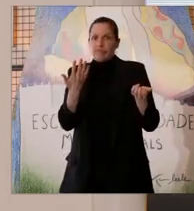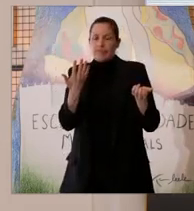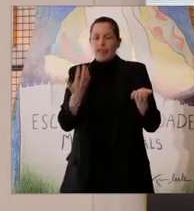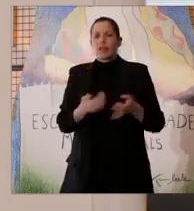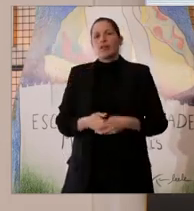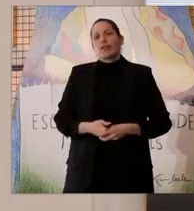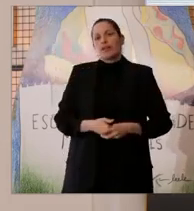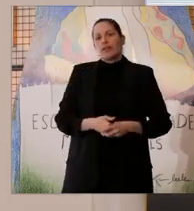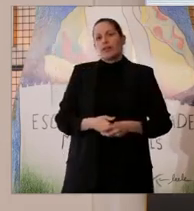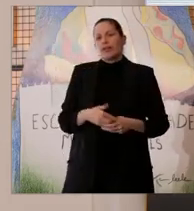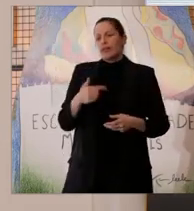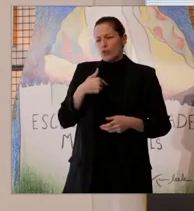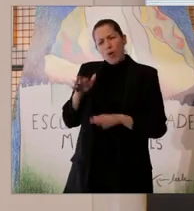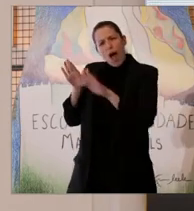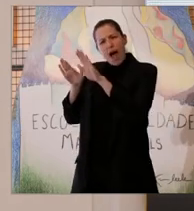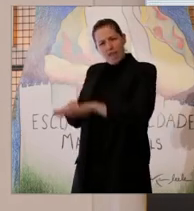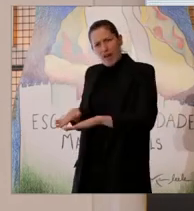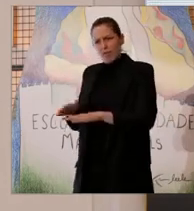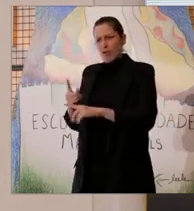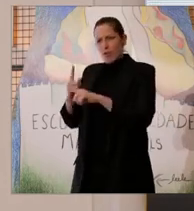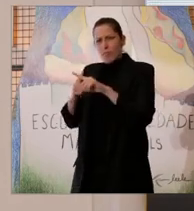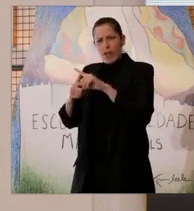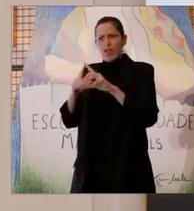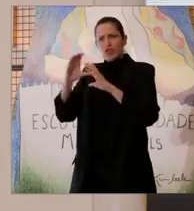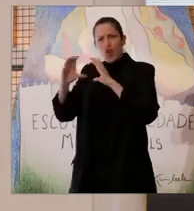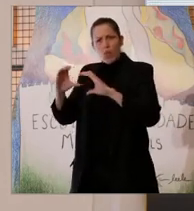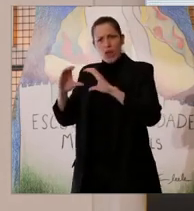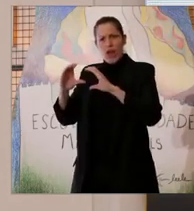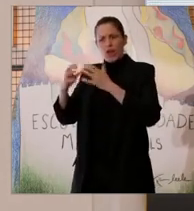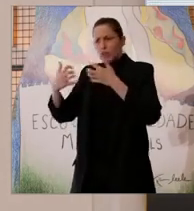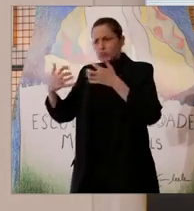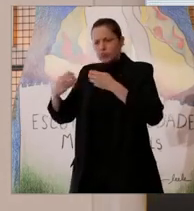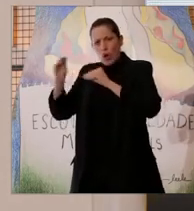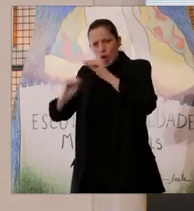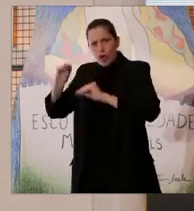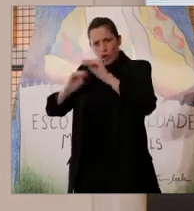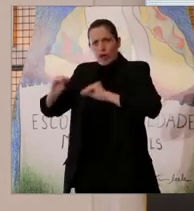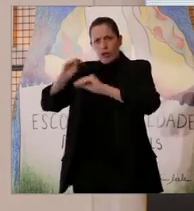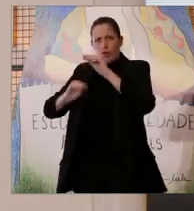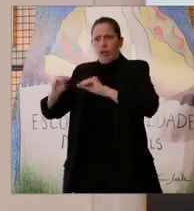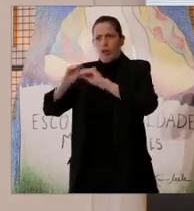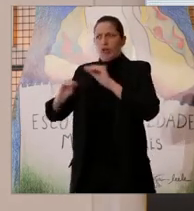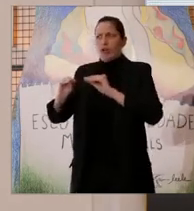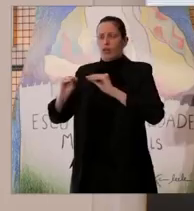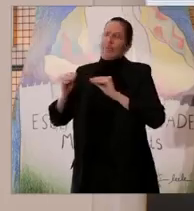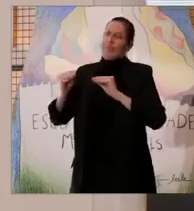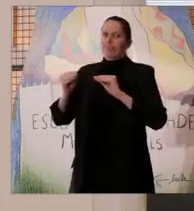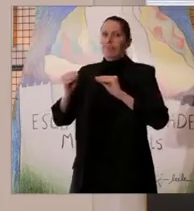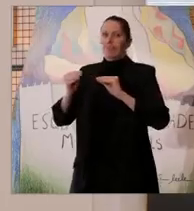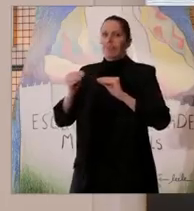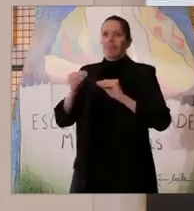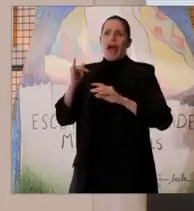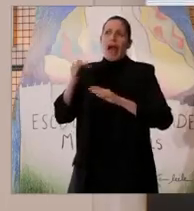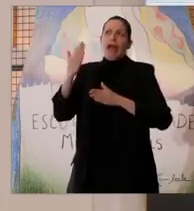pero tú estás a favor de afearnos cosas entre los medios Yo podría pasarme el día corriendo titulares es que una cosa es poner límites a ciertas